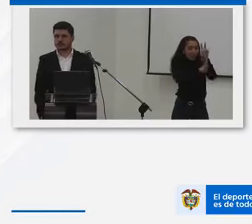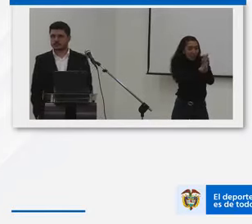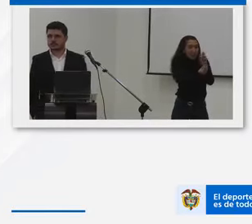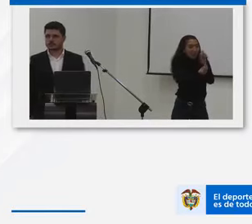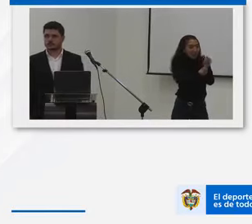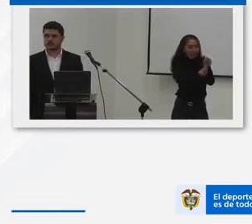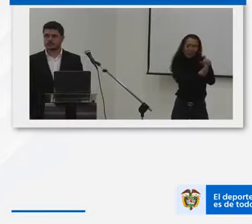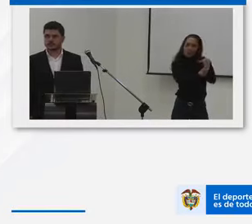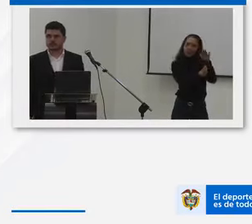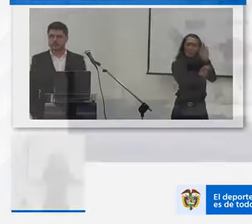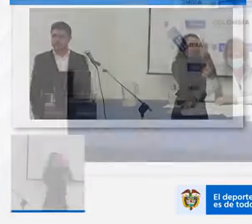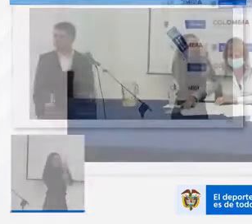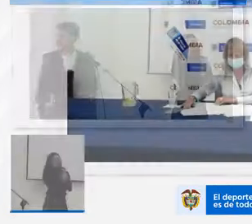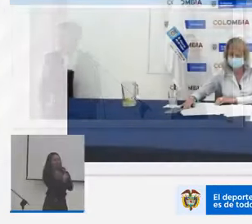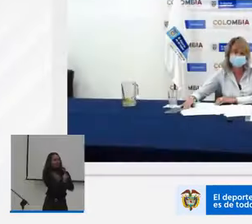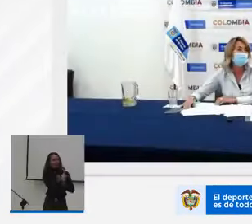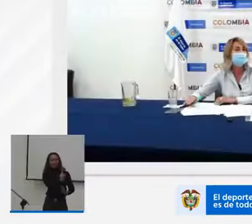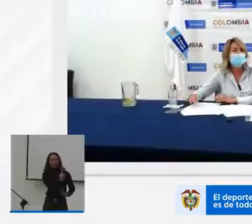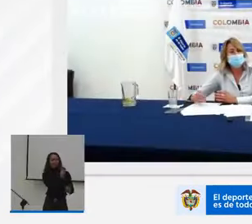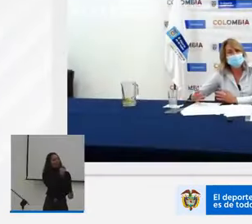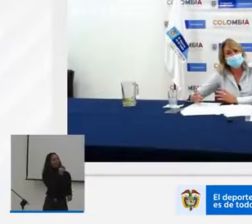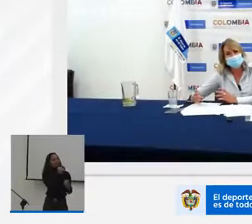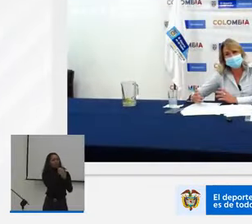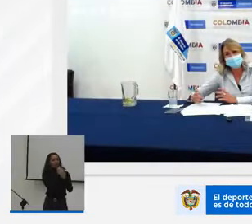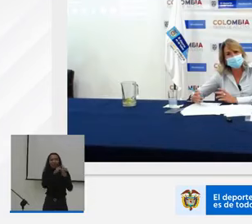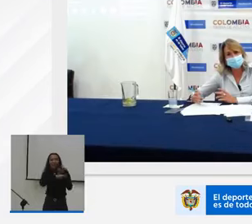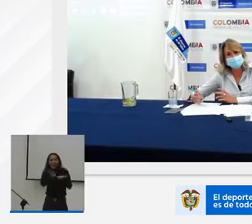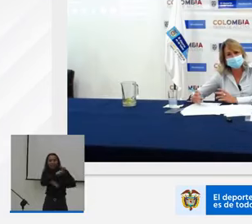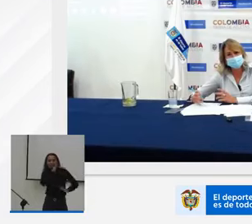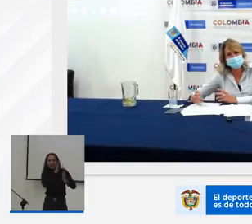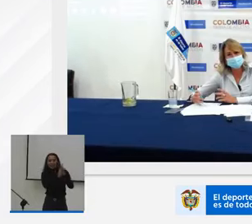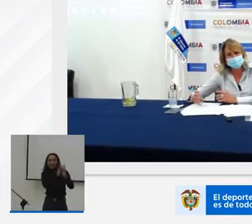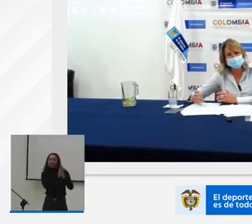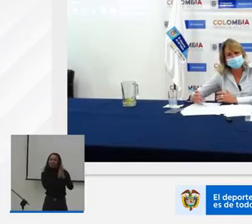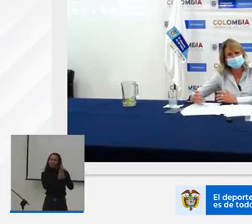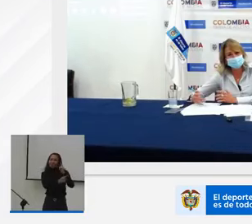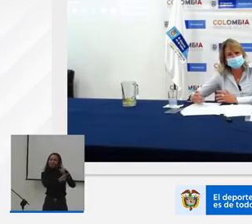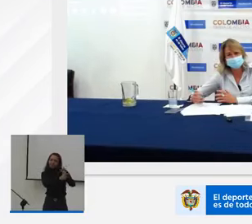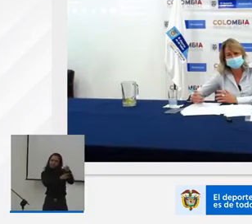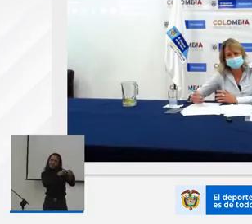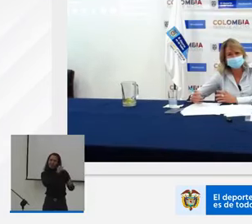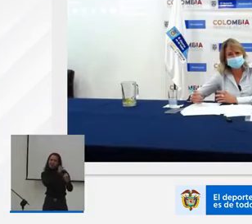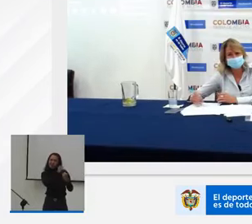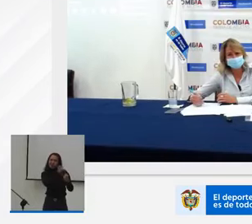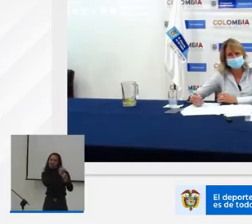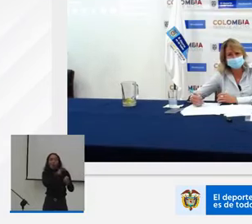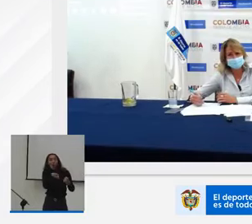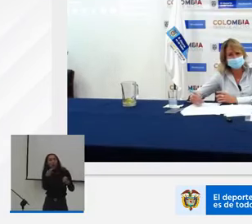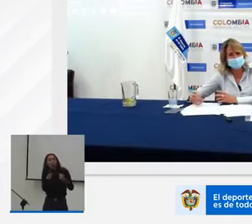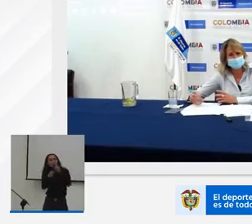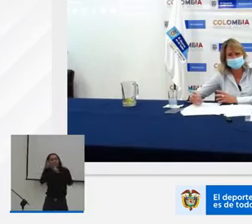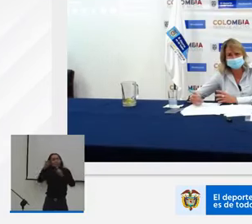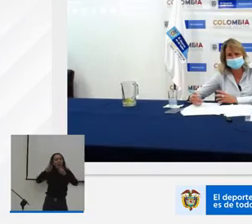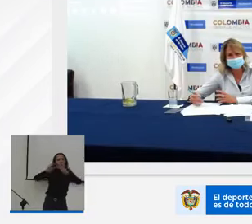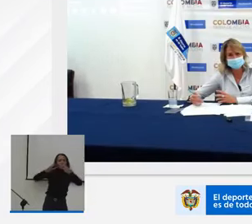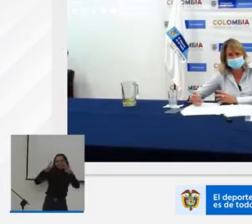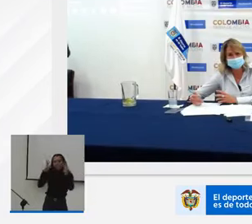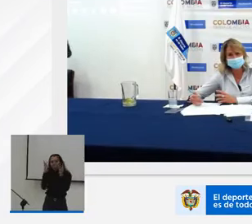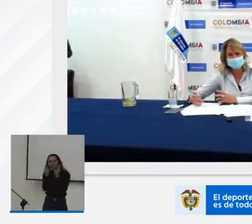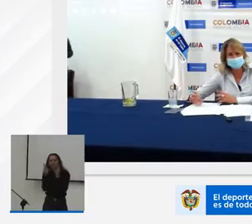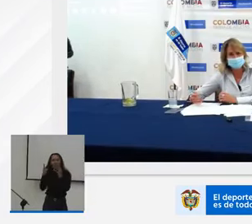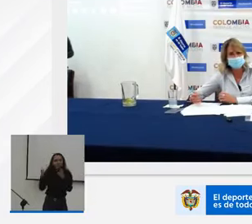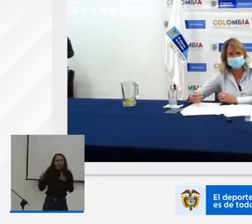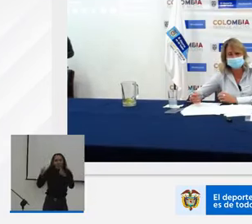usted como nos lo ha manifestado la tarde de hoy y a cada uno de los congresistas de las diferentes